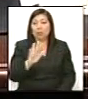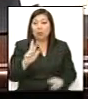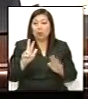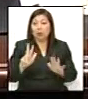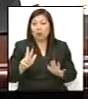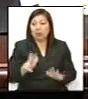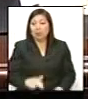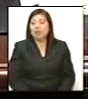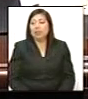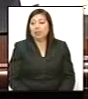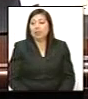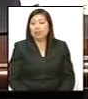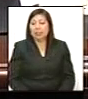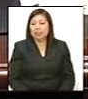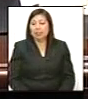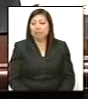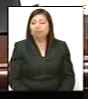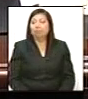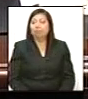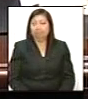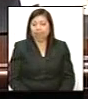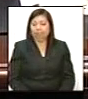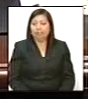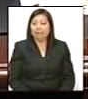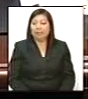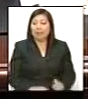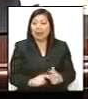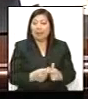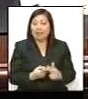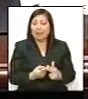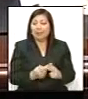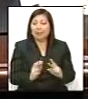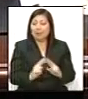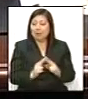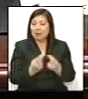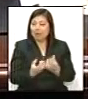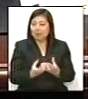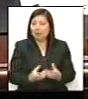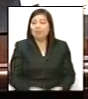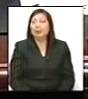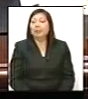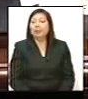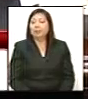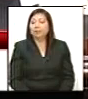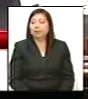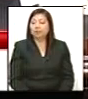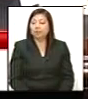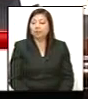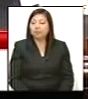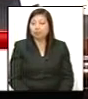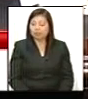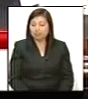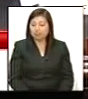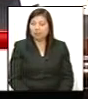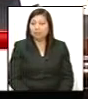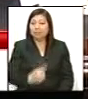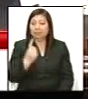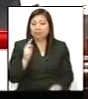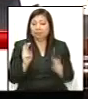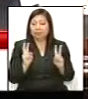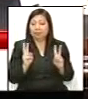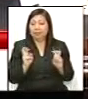58. Con el quórum reglamentario continúa la sesión. Señor relator, primer tema.